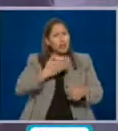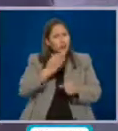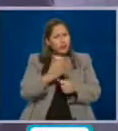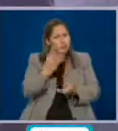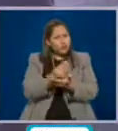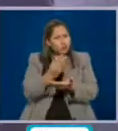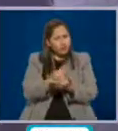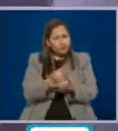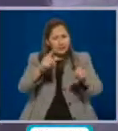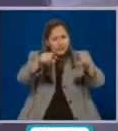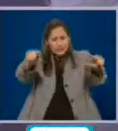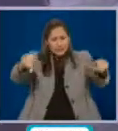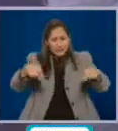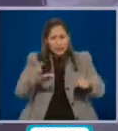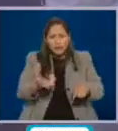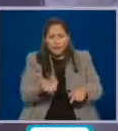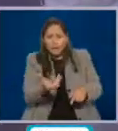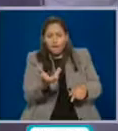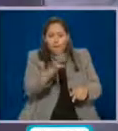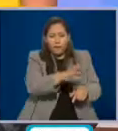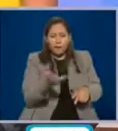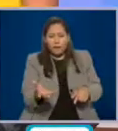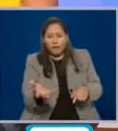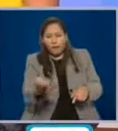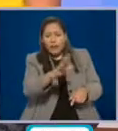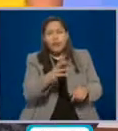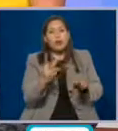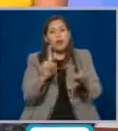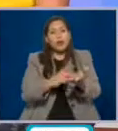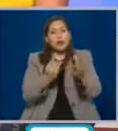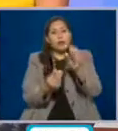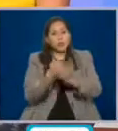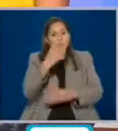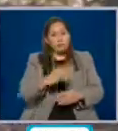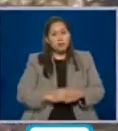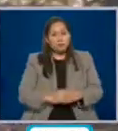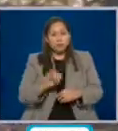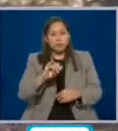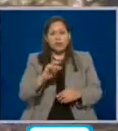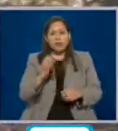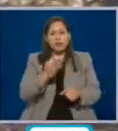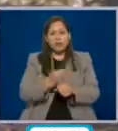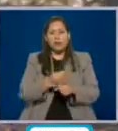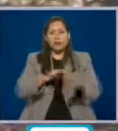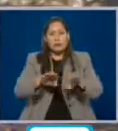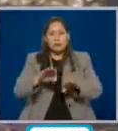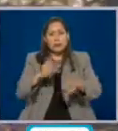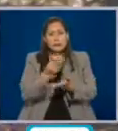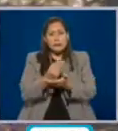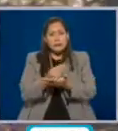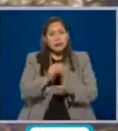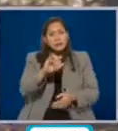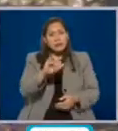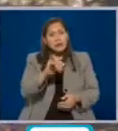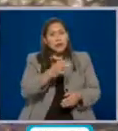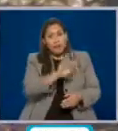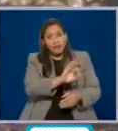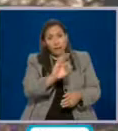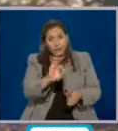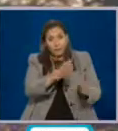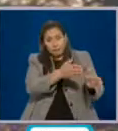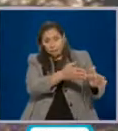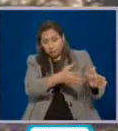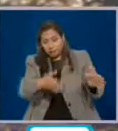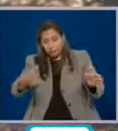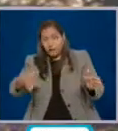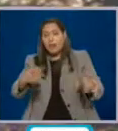Zócalo, como Ajá. le decimos, Sí. para renovarlo. Ajá, sí, porque además, bueno, pues de ese entonces para acá, pues al Zócalo le habían